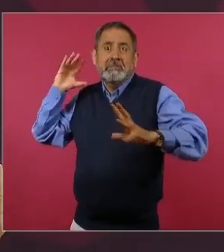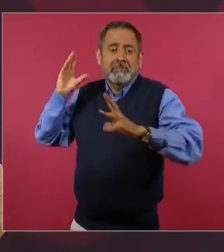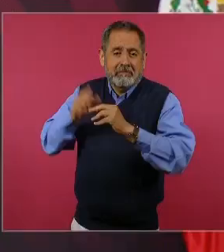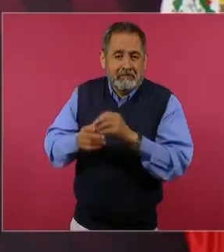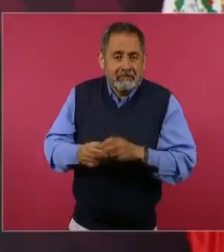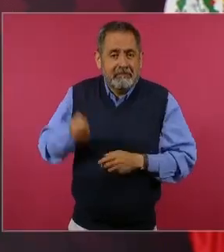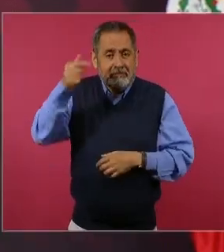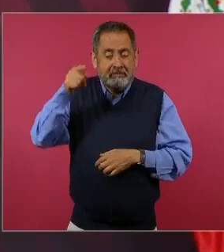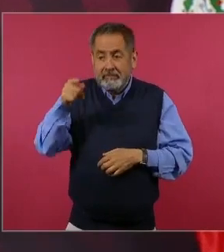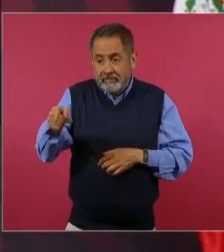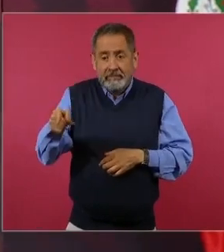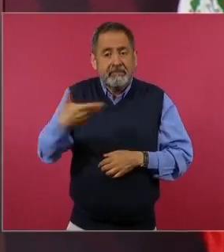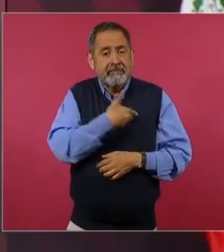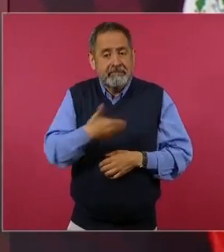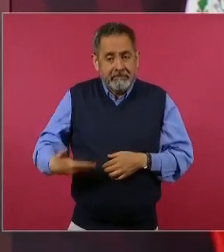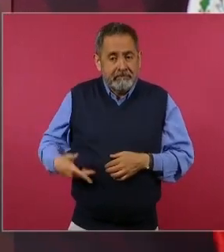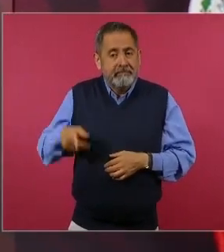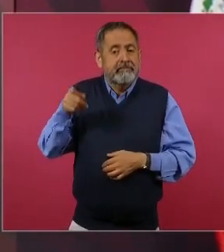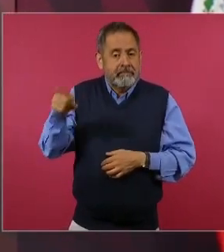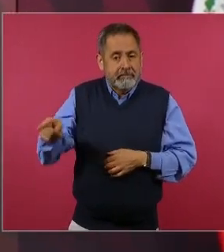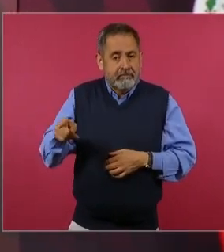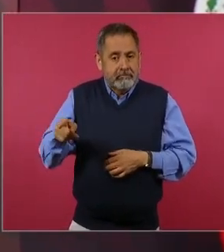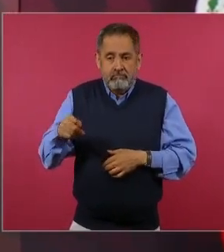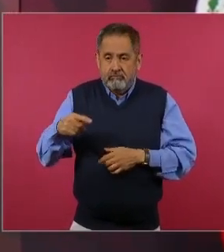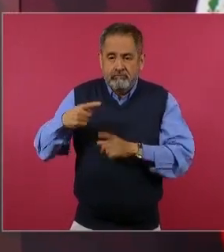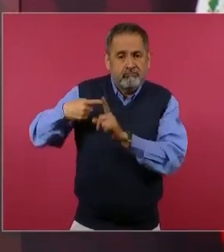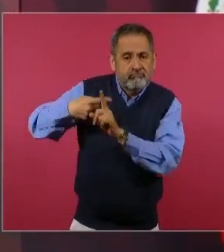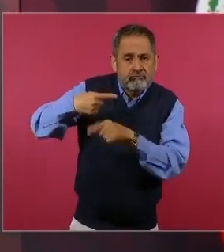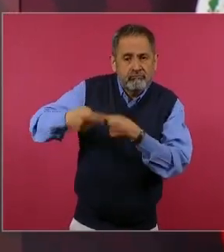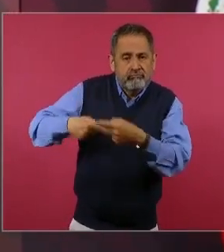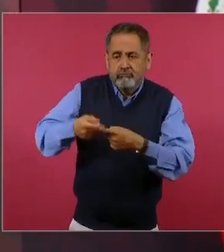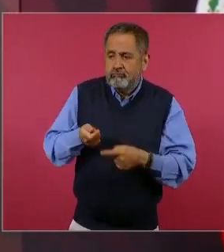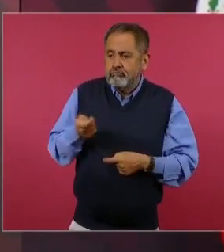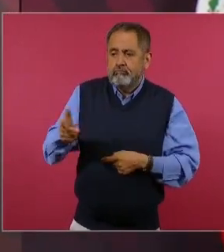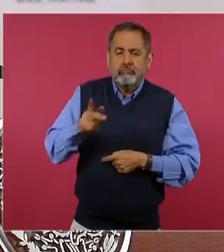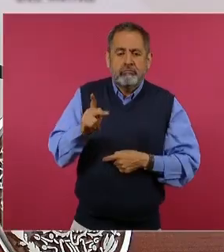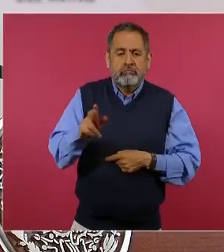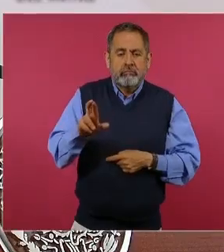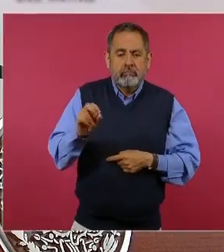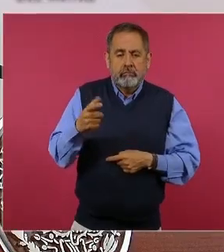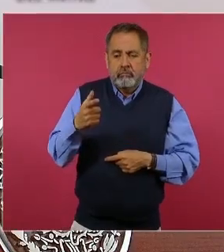que tienen un presidente progresista.